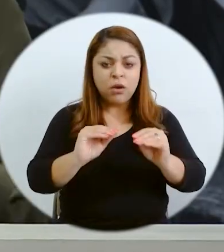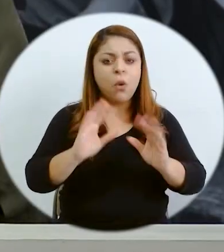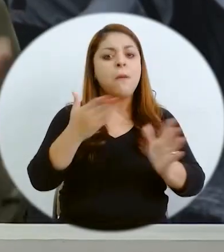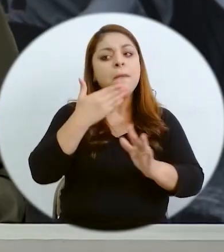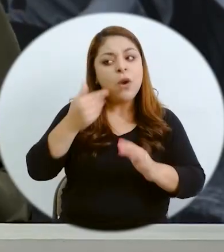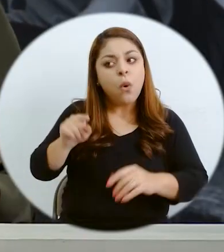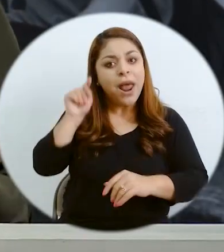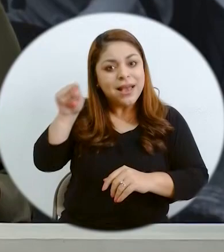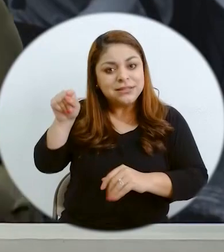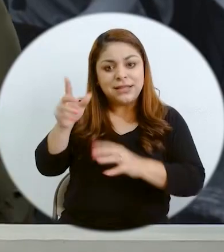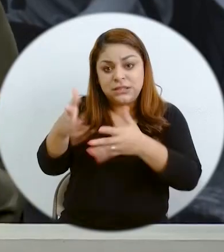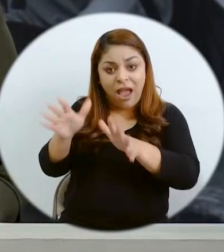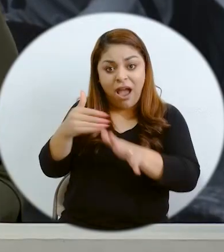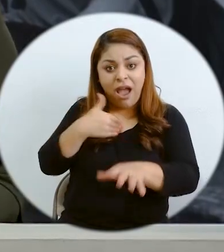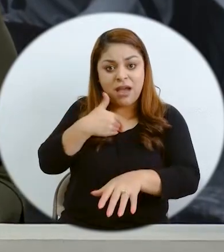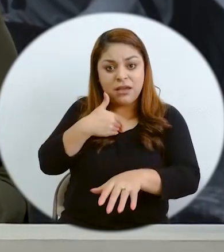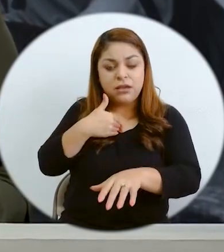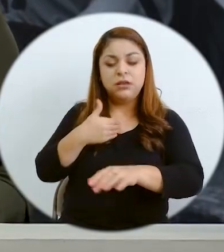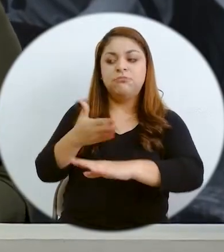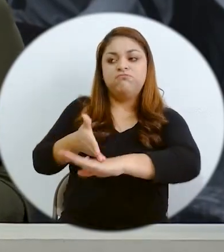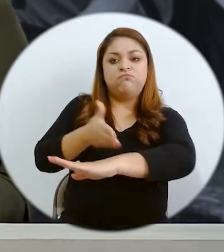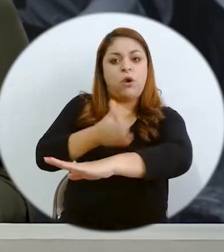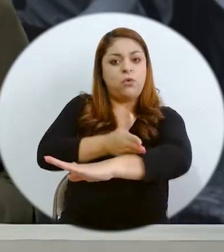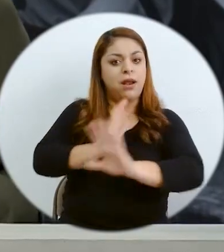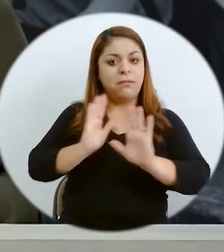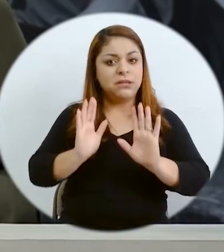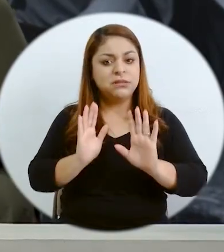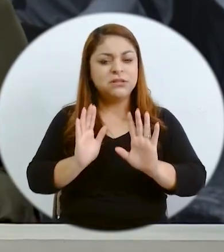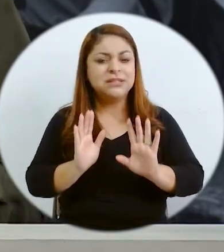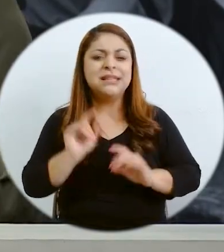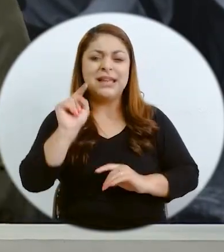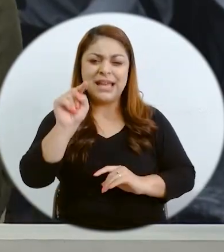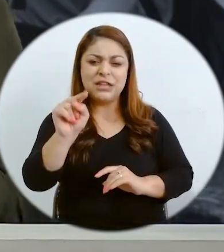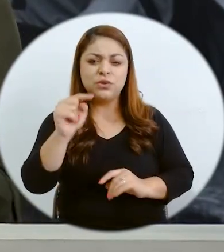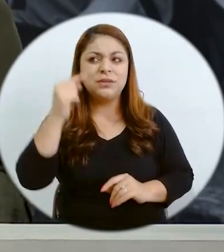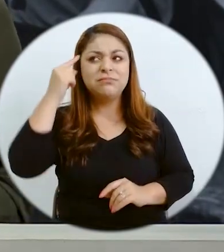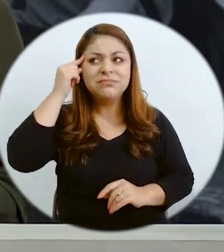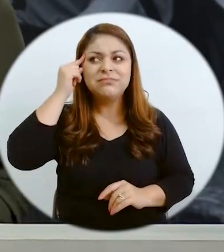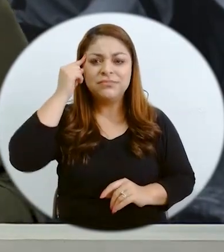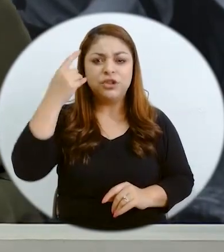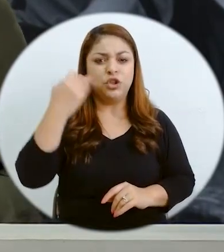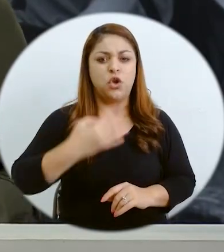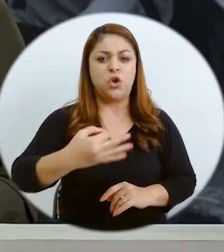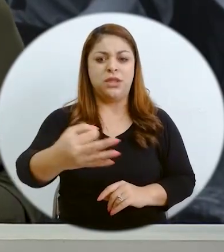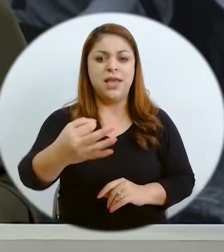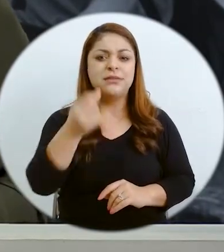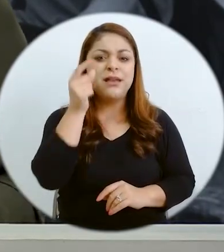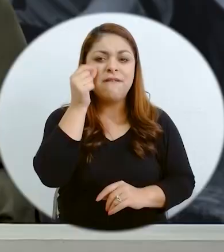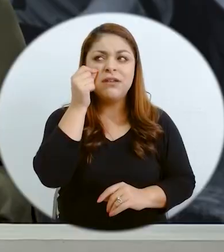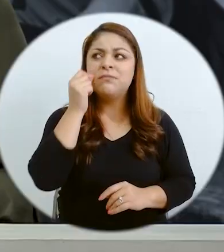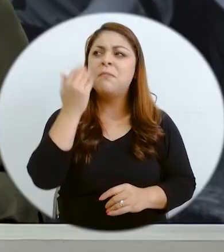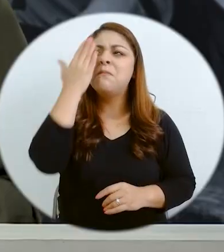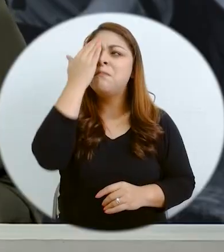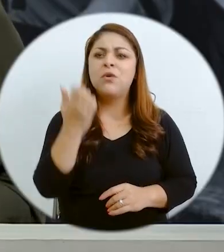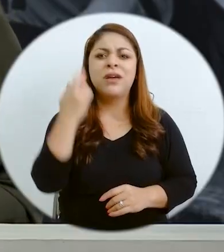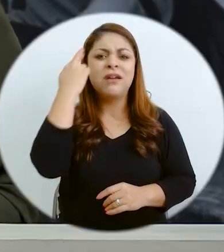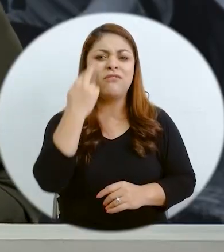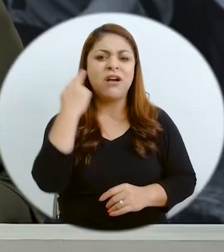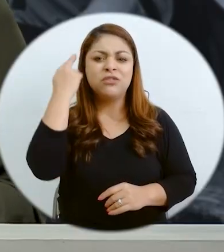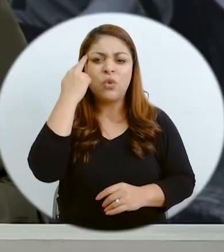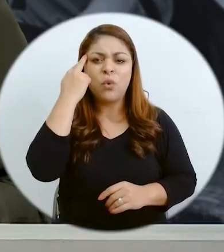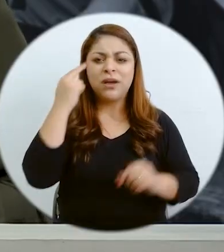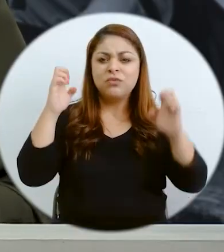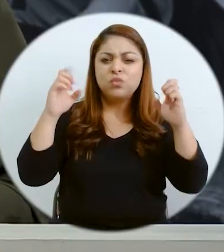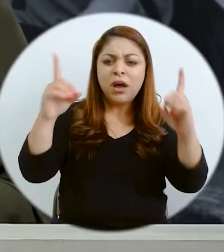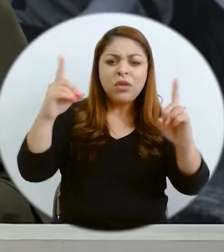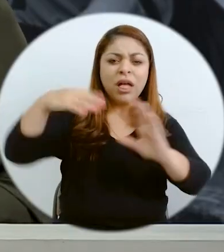que estamos y la mejoramos y la profundizamos? Ese tipo de preguntas son los que debemos generarnos todos los días para saber realmente de dónde